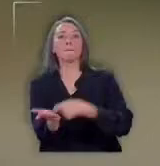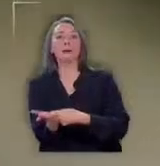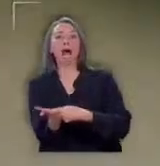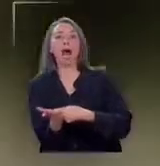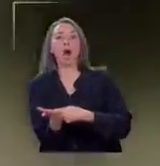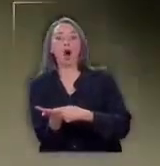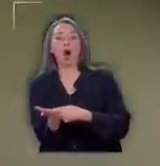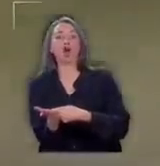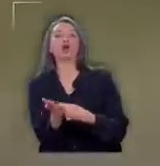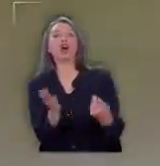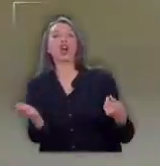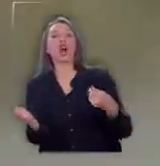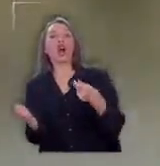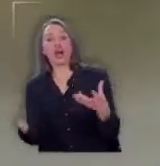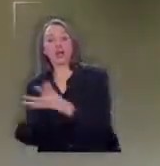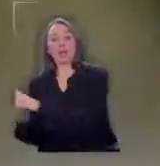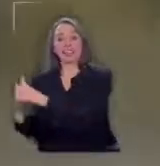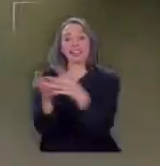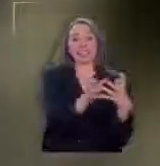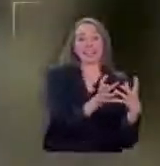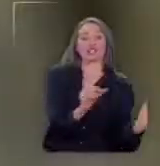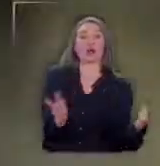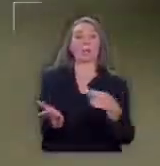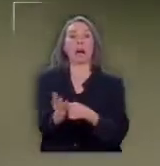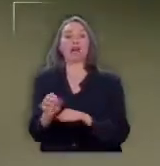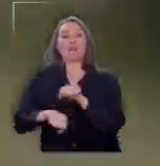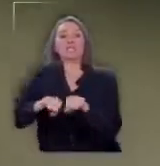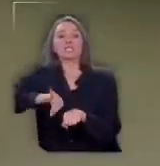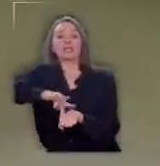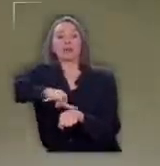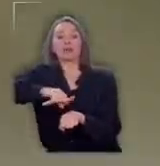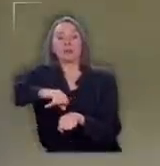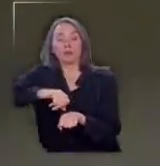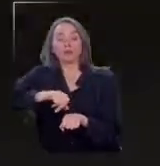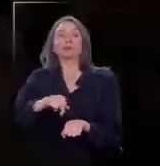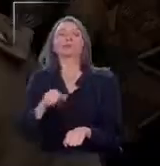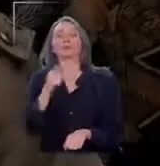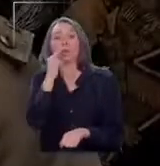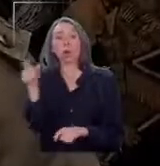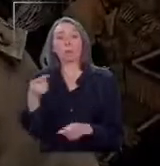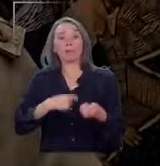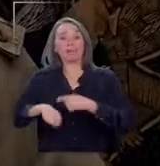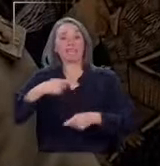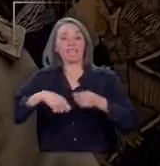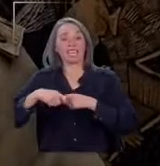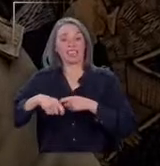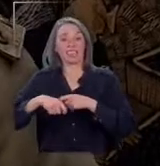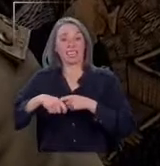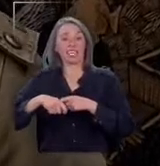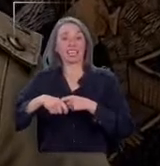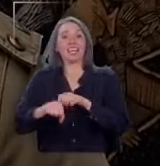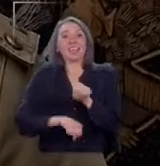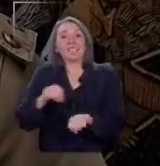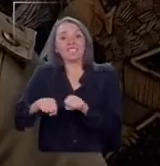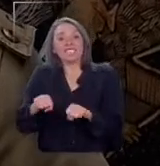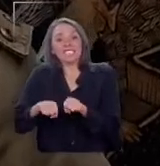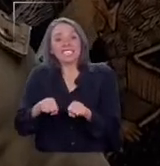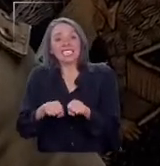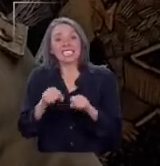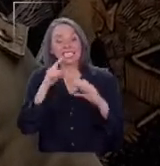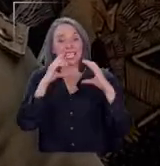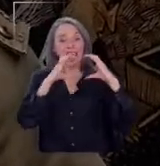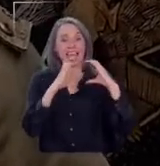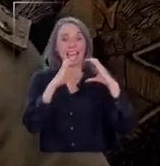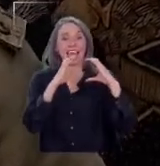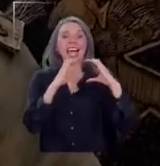producto y el robo de una bicicleta cuando llegaron al parecer los eh vendedores de la que andan en las bicicletas con sus